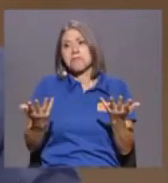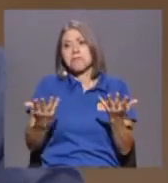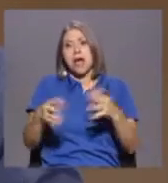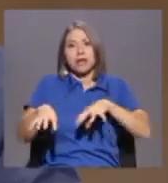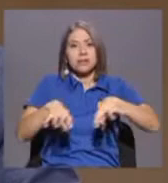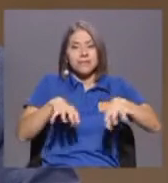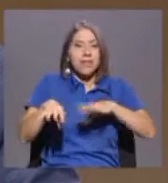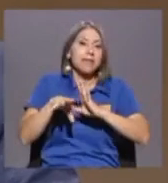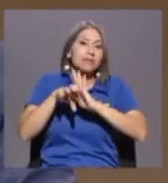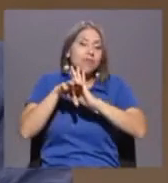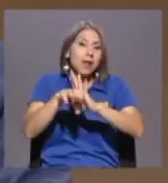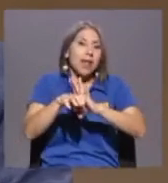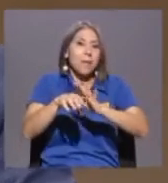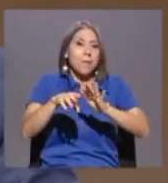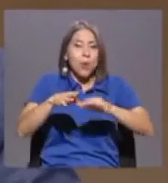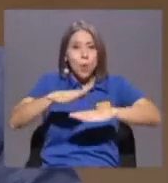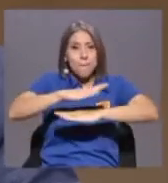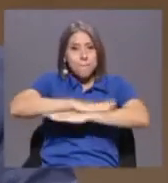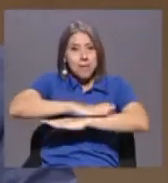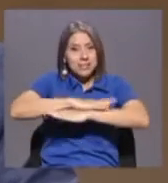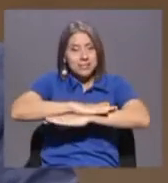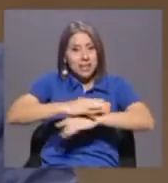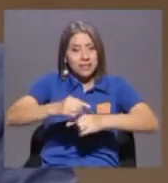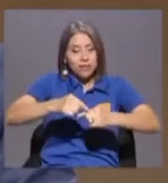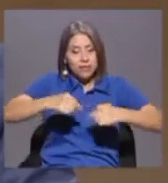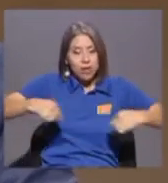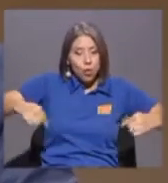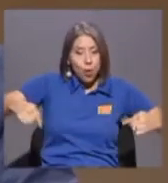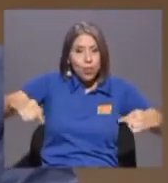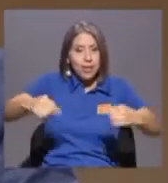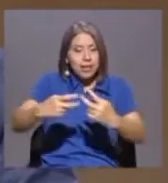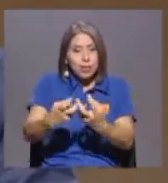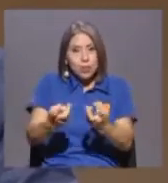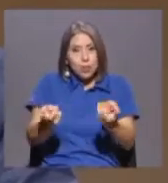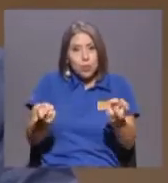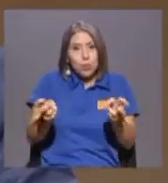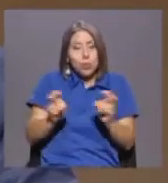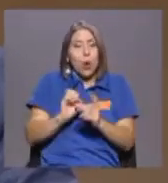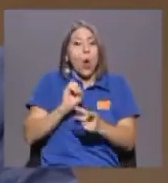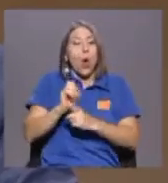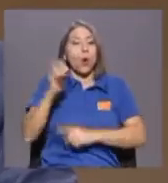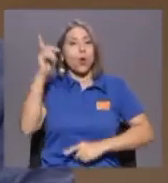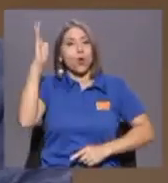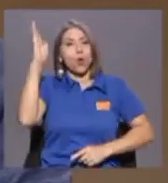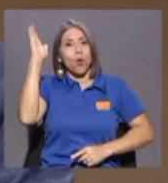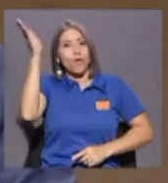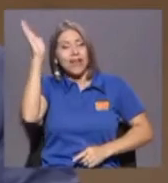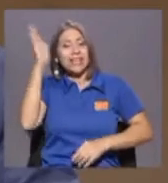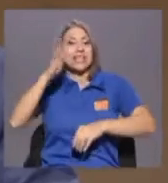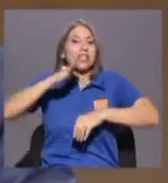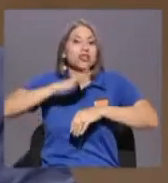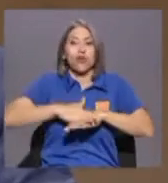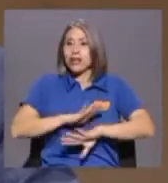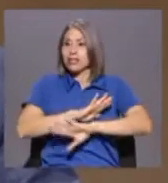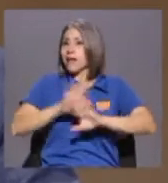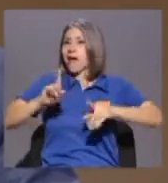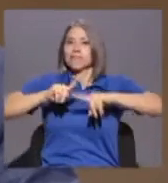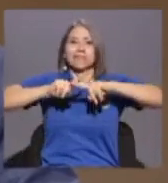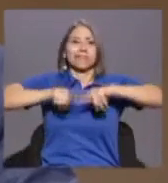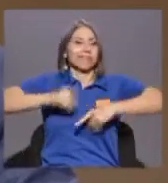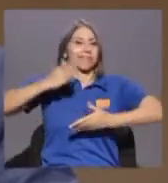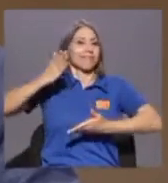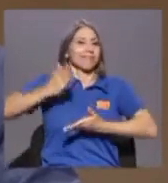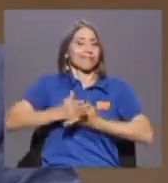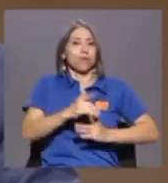redondas, conferencias sobre el desarme nuclear y exponer la posición de Costa Rica